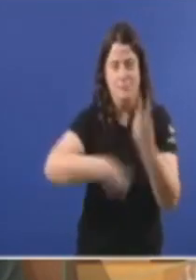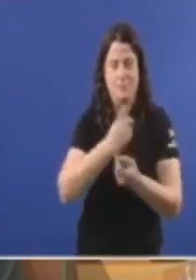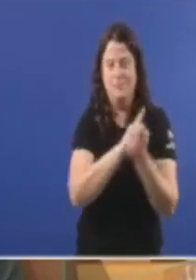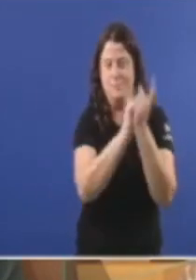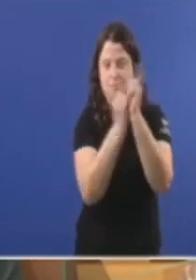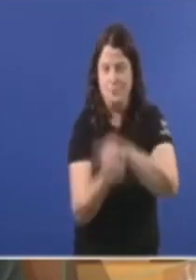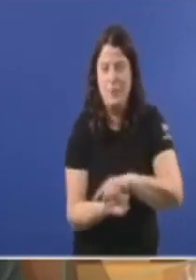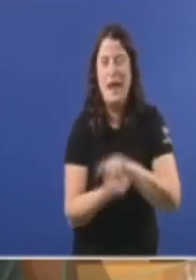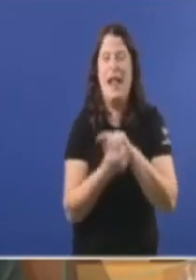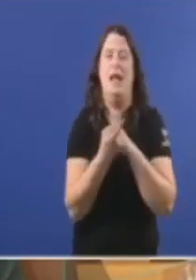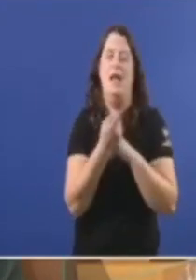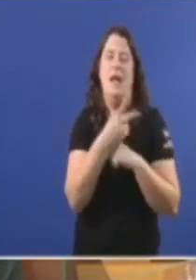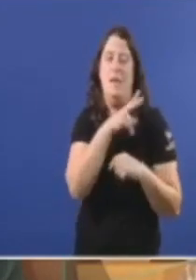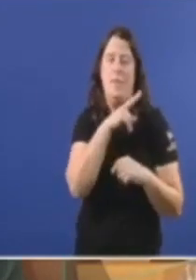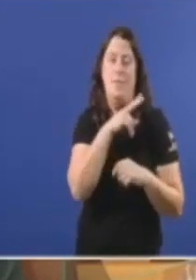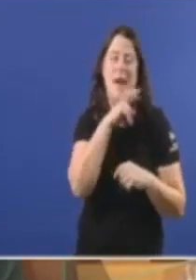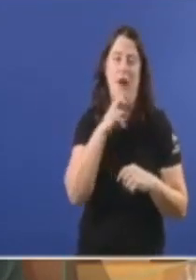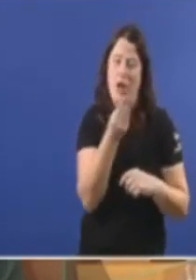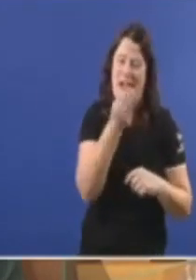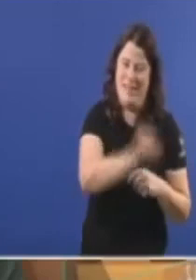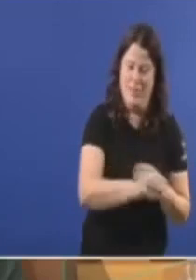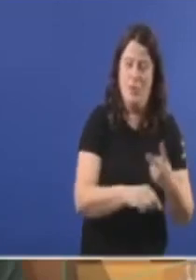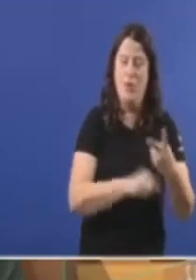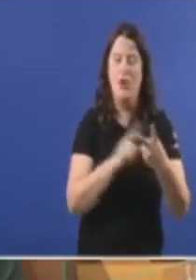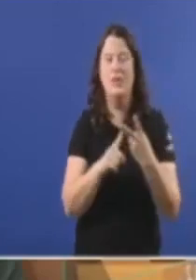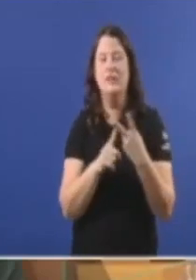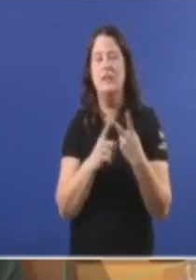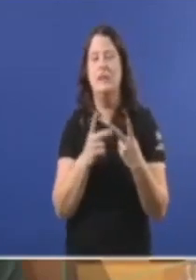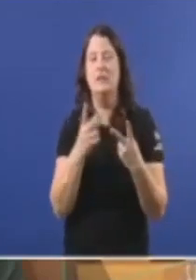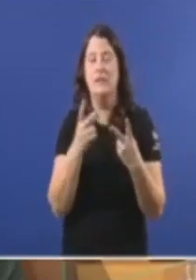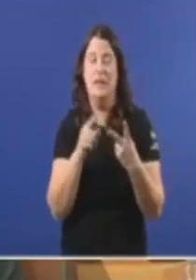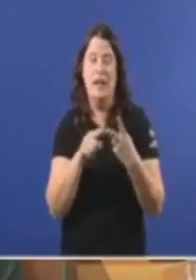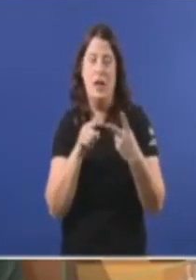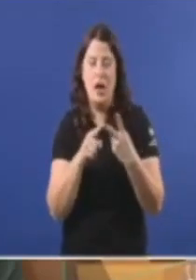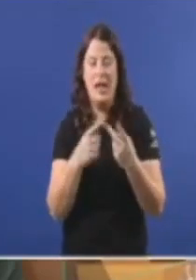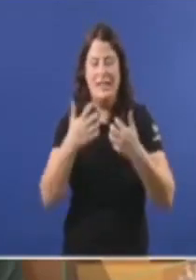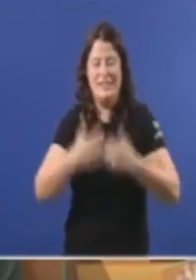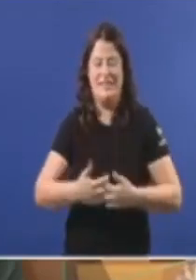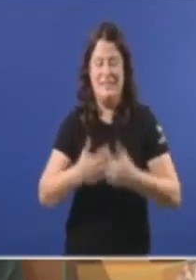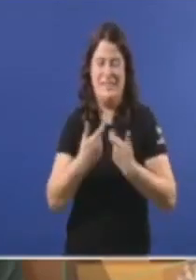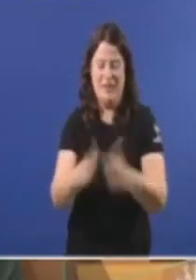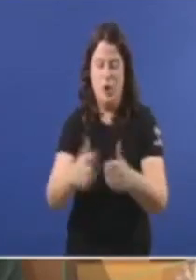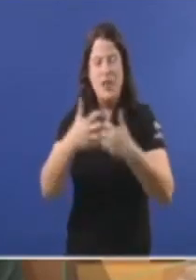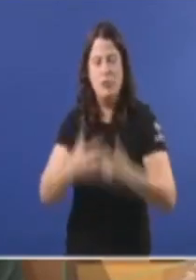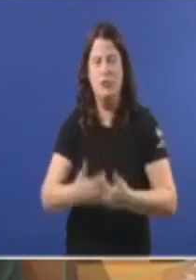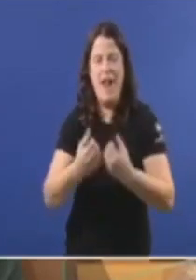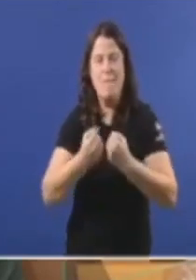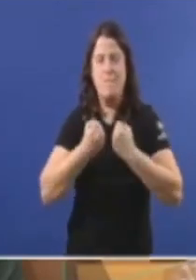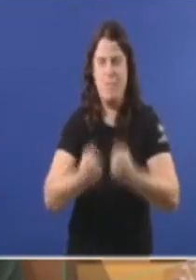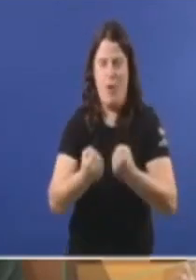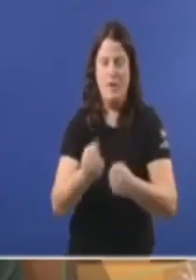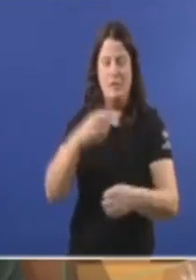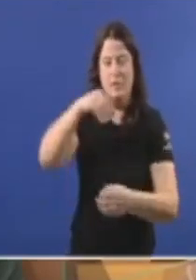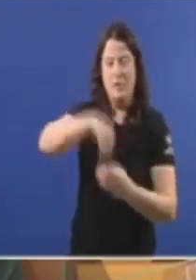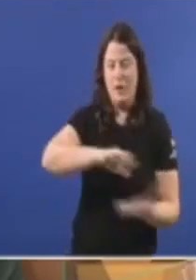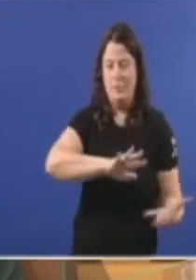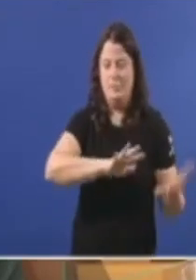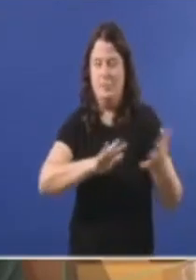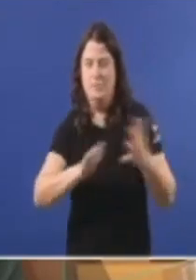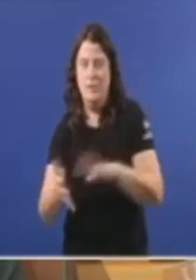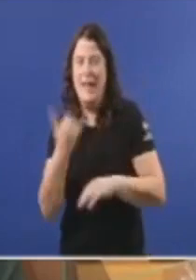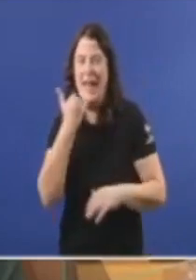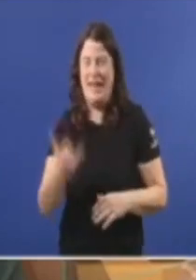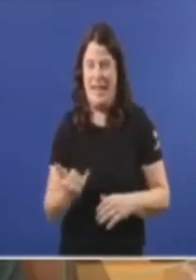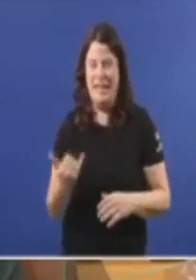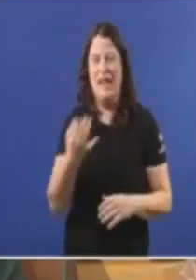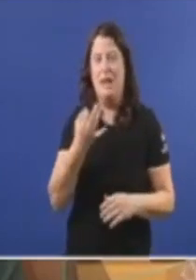valor engadido. Segundo, necesitamos potenciar un sector industrial forte que inclúa unha transición enerxética